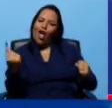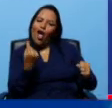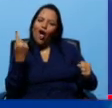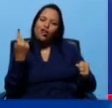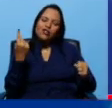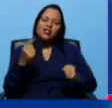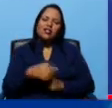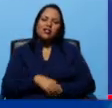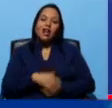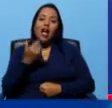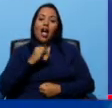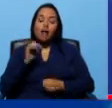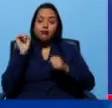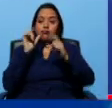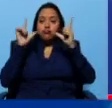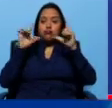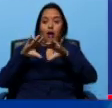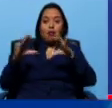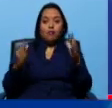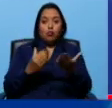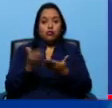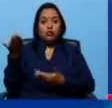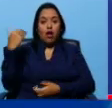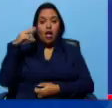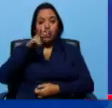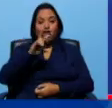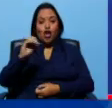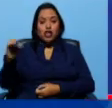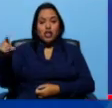que asombró al mundo hace 200 años.